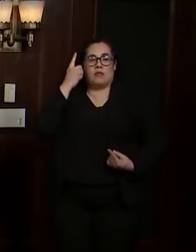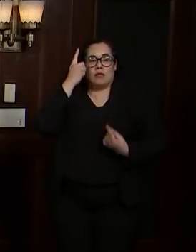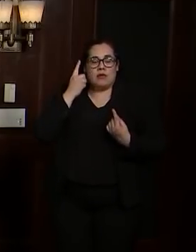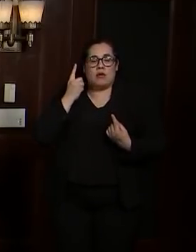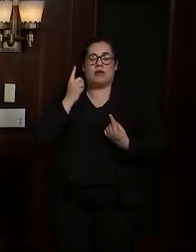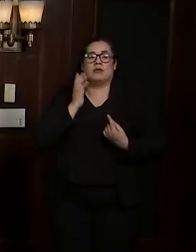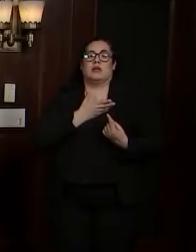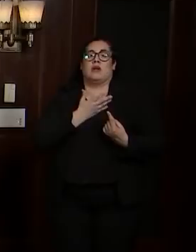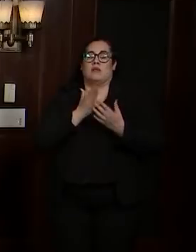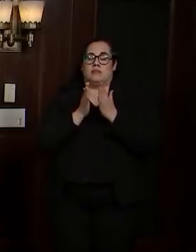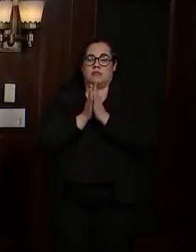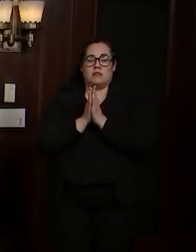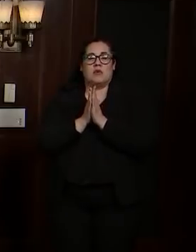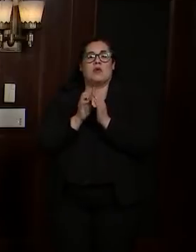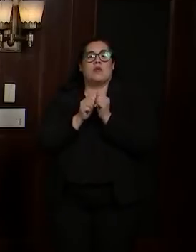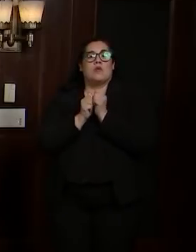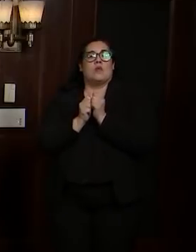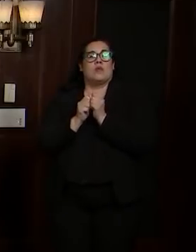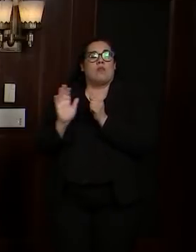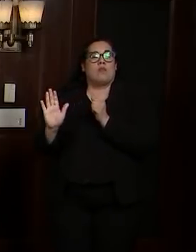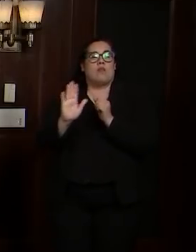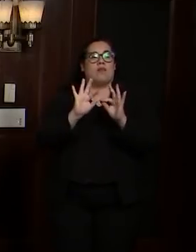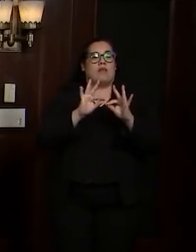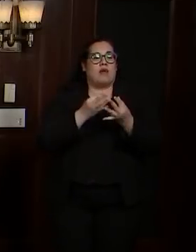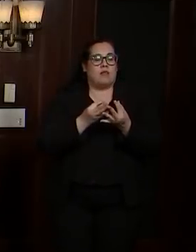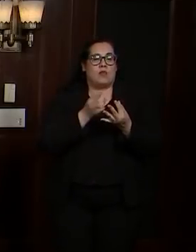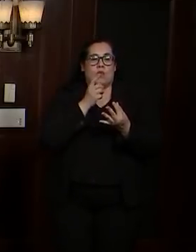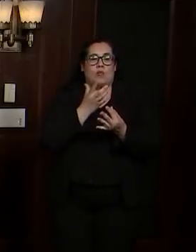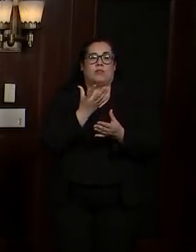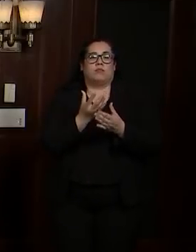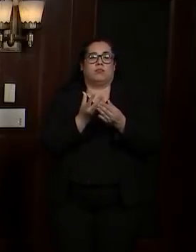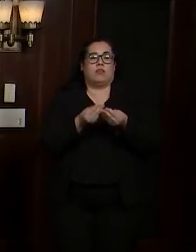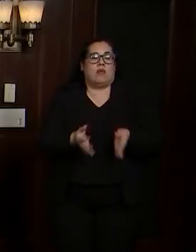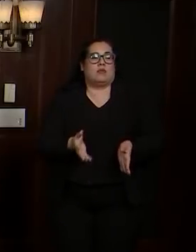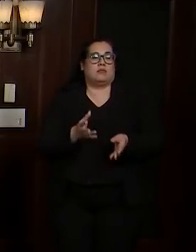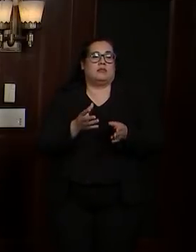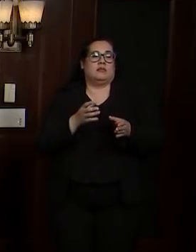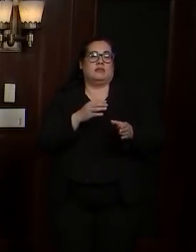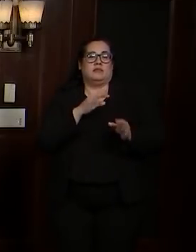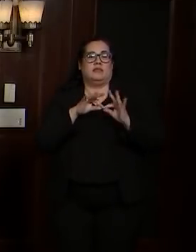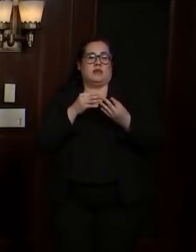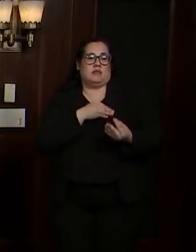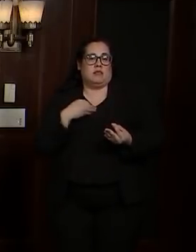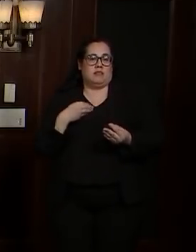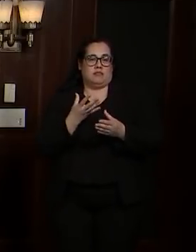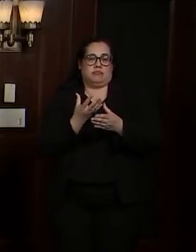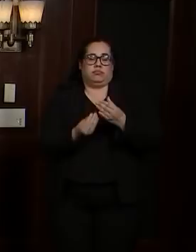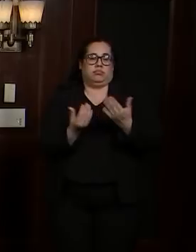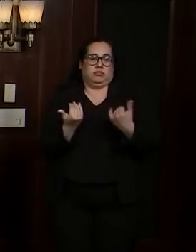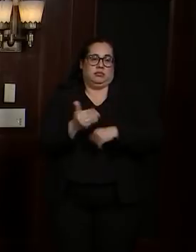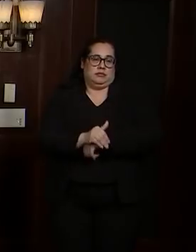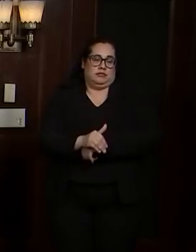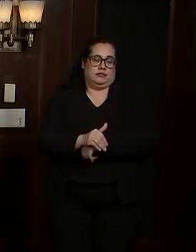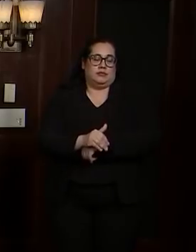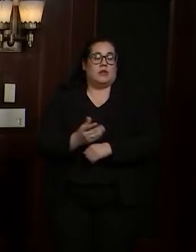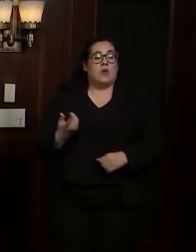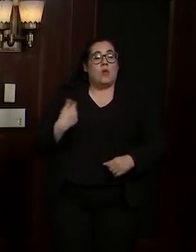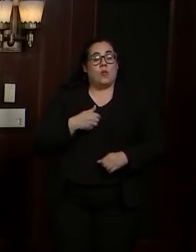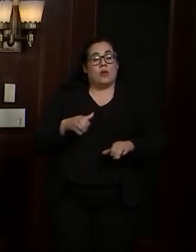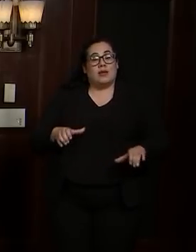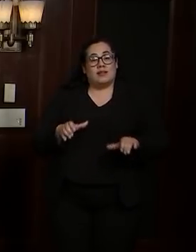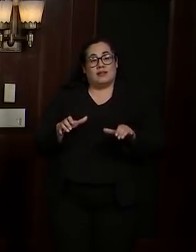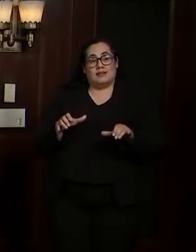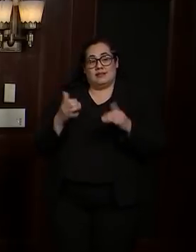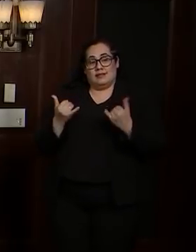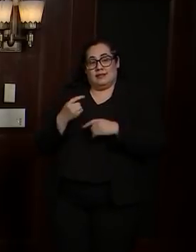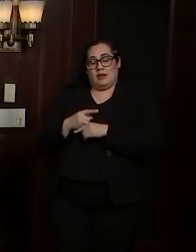y oraciones están con las familias de los fallecidos esta noche. Hoy hicimos